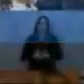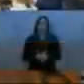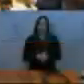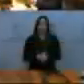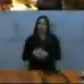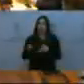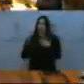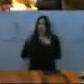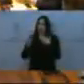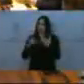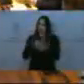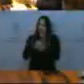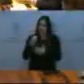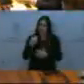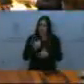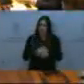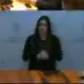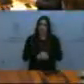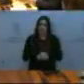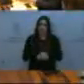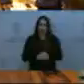Gracias de nuevo, presidente.